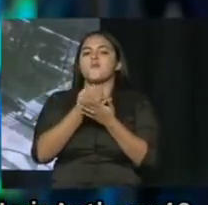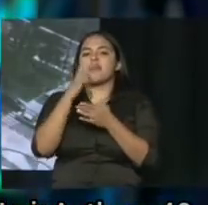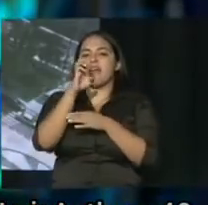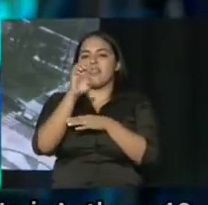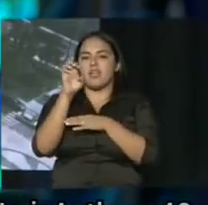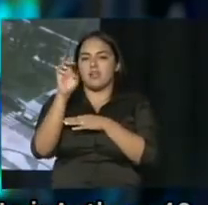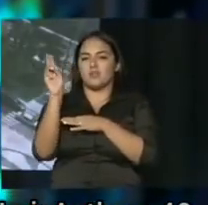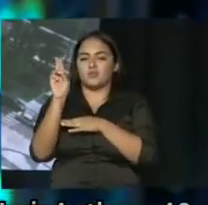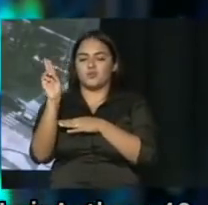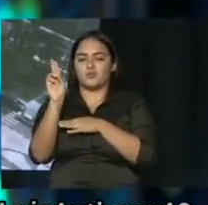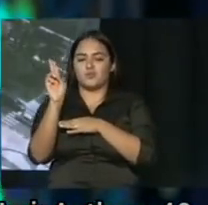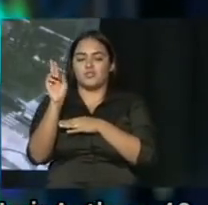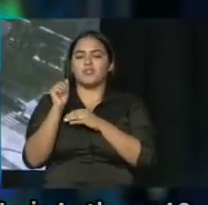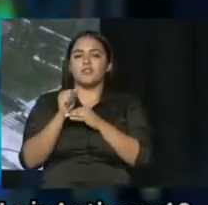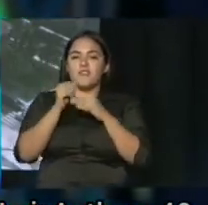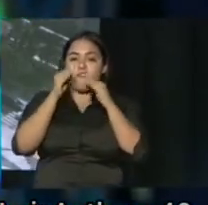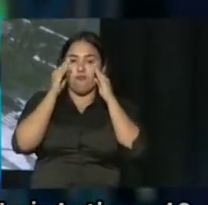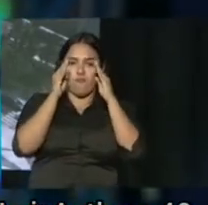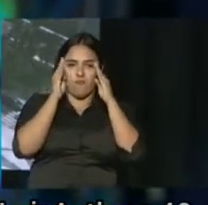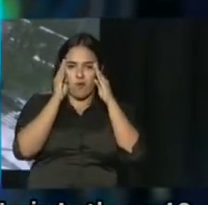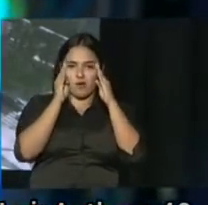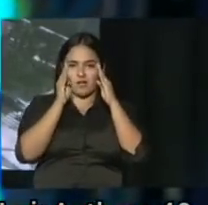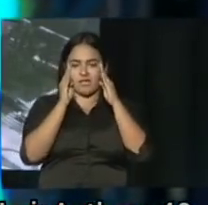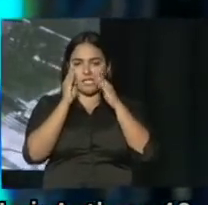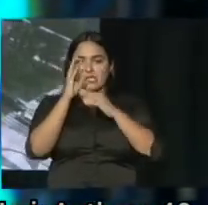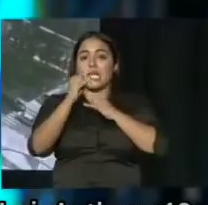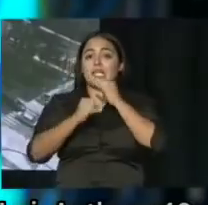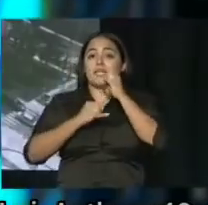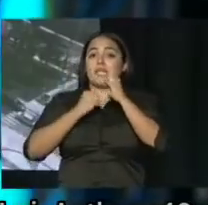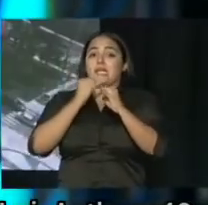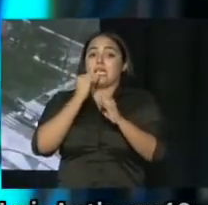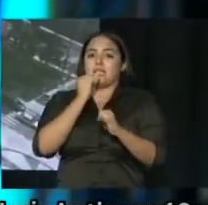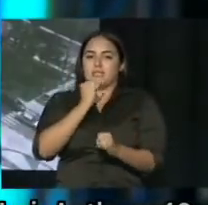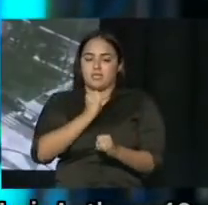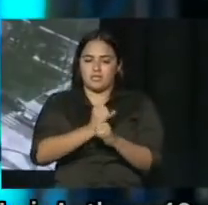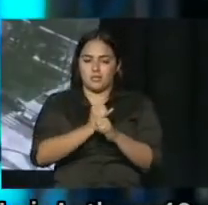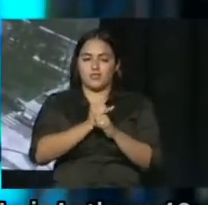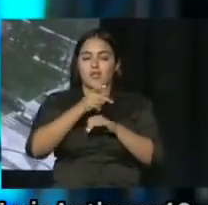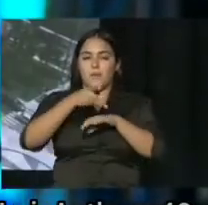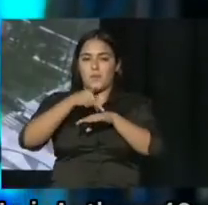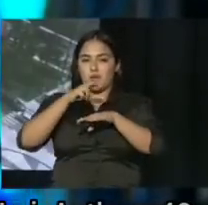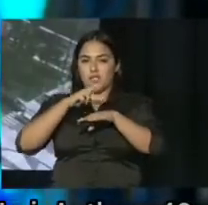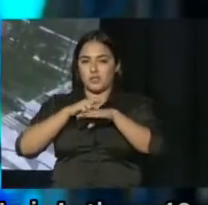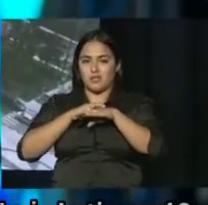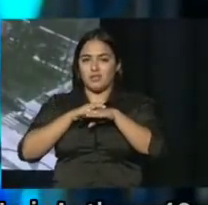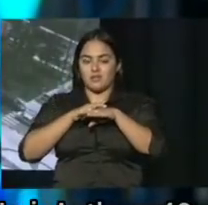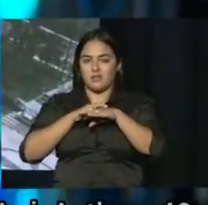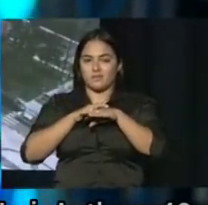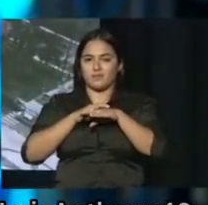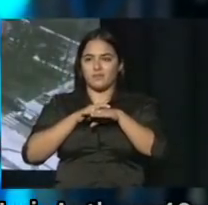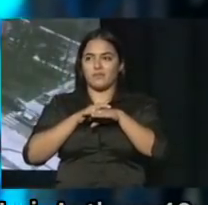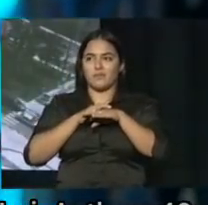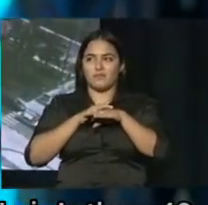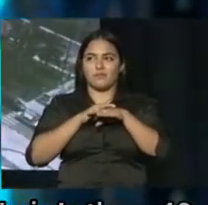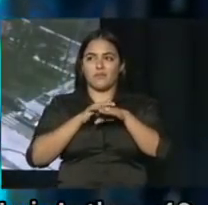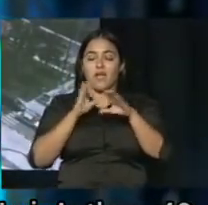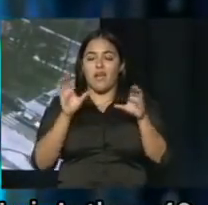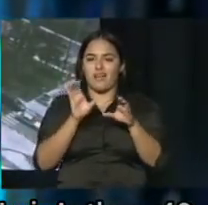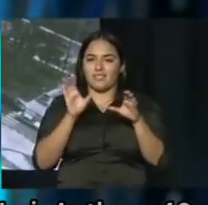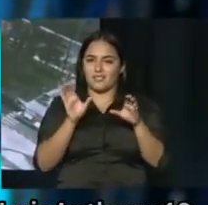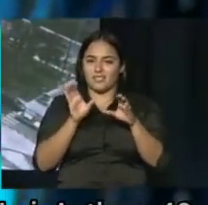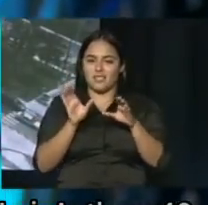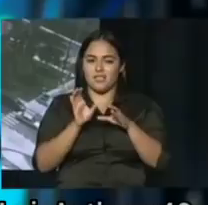mismo tiempo enfocarnos en la internacionalización de Puerto Rico, haciendo realidad que seamos el